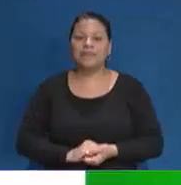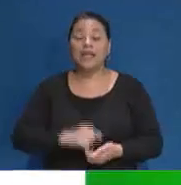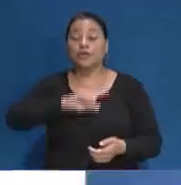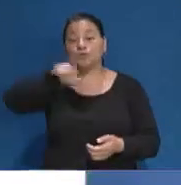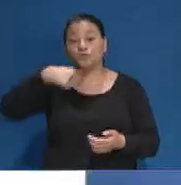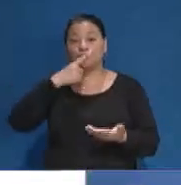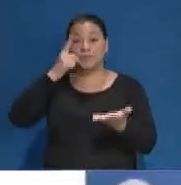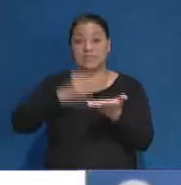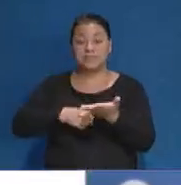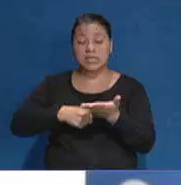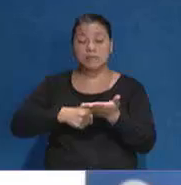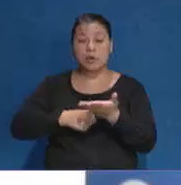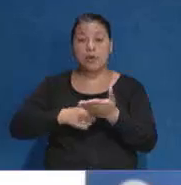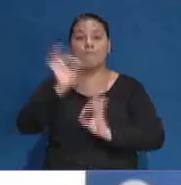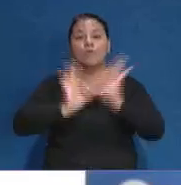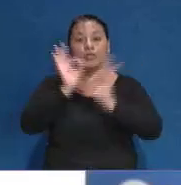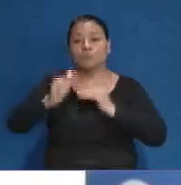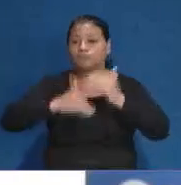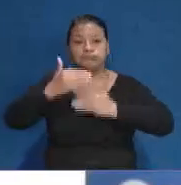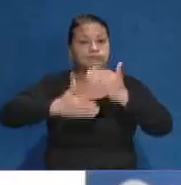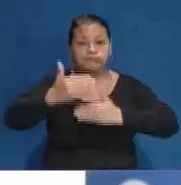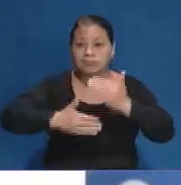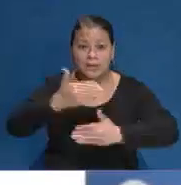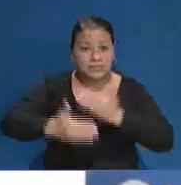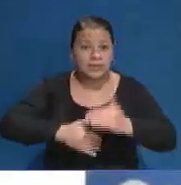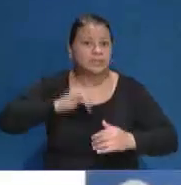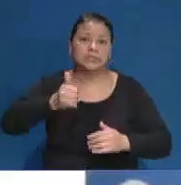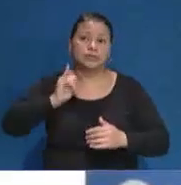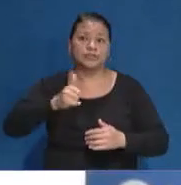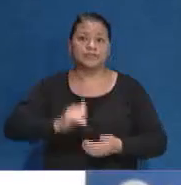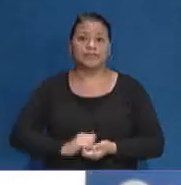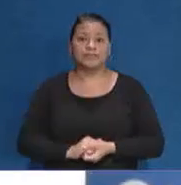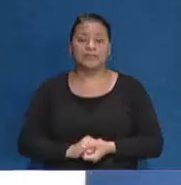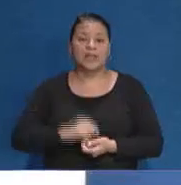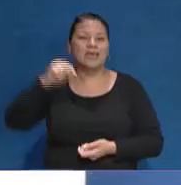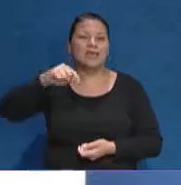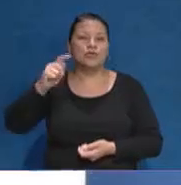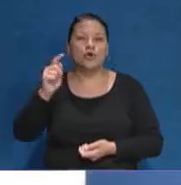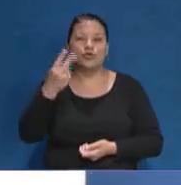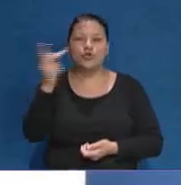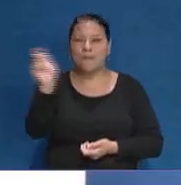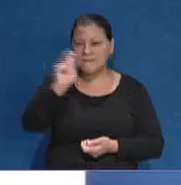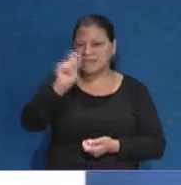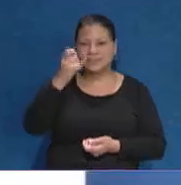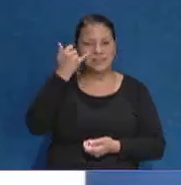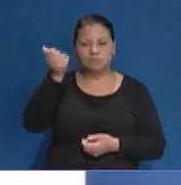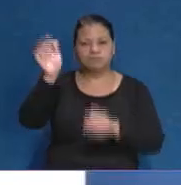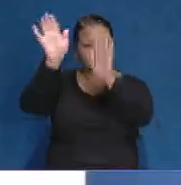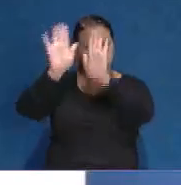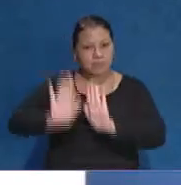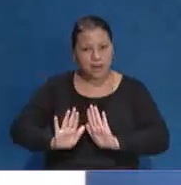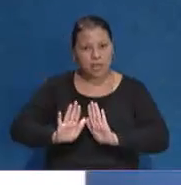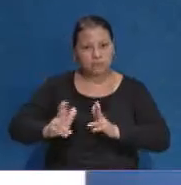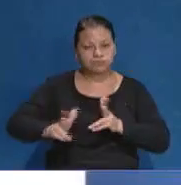decidimos avanzar en esto porque es lo que había que hacer. Pero esto en el término de 2 meses tiene que estar ajustado en